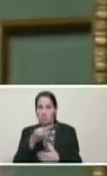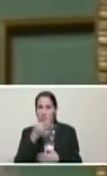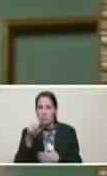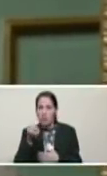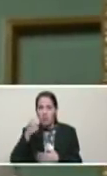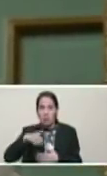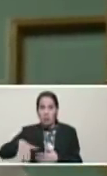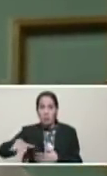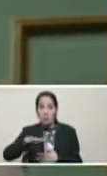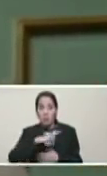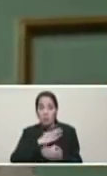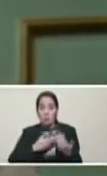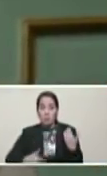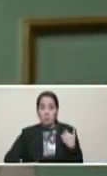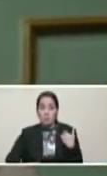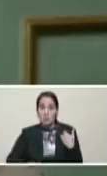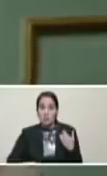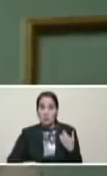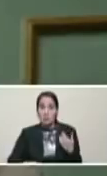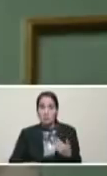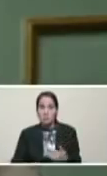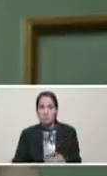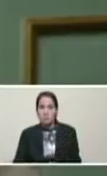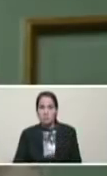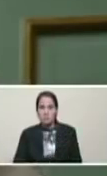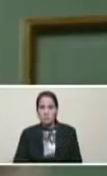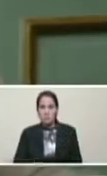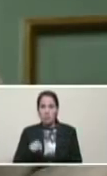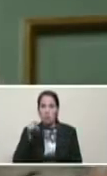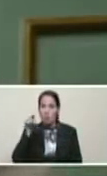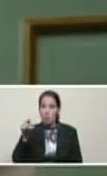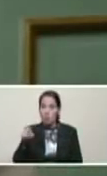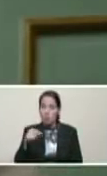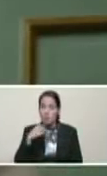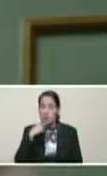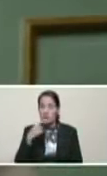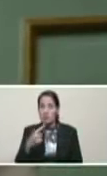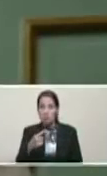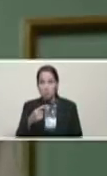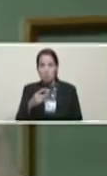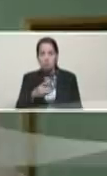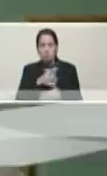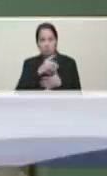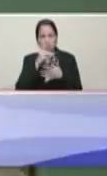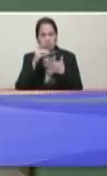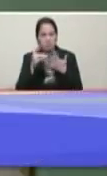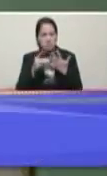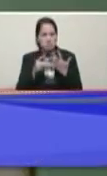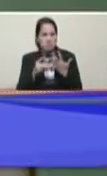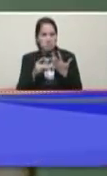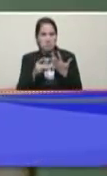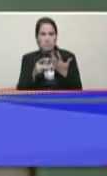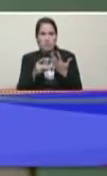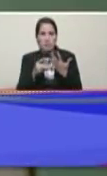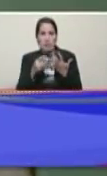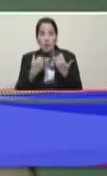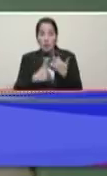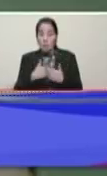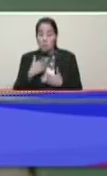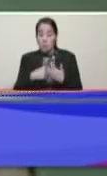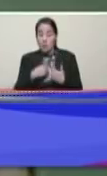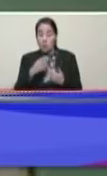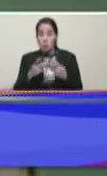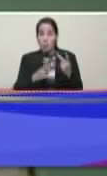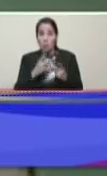pueblo de venezuela sin lugar a duda presidente lo acabé de describir al comienzo de este miércoles productivo